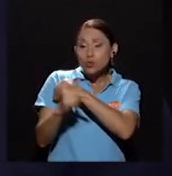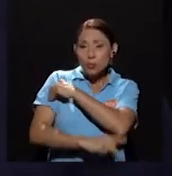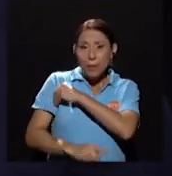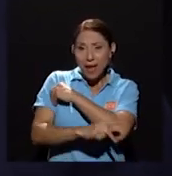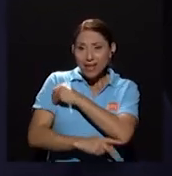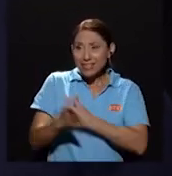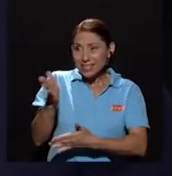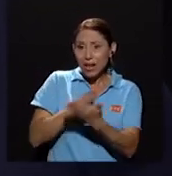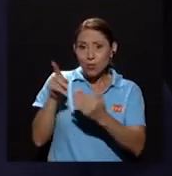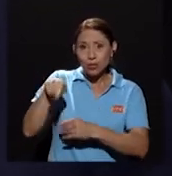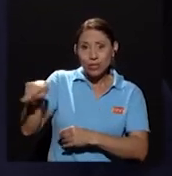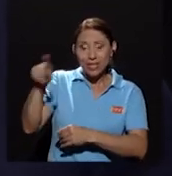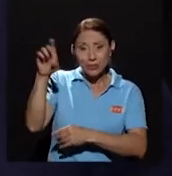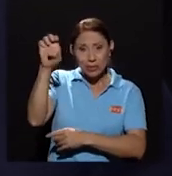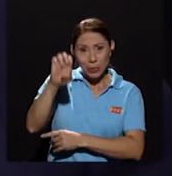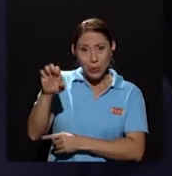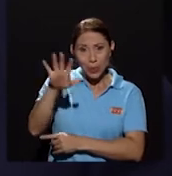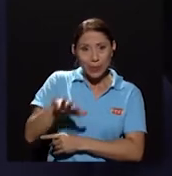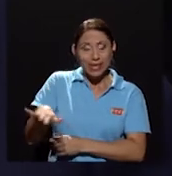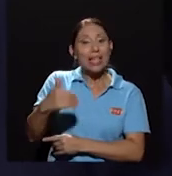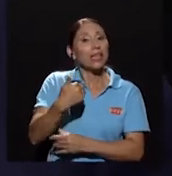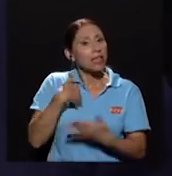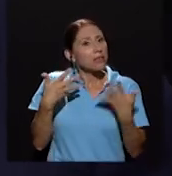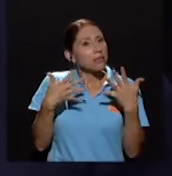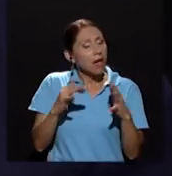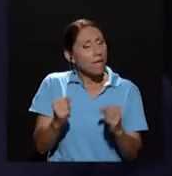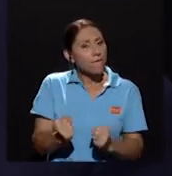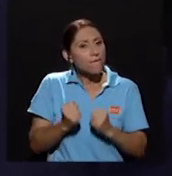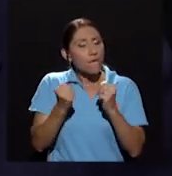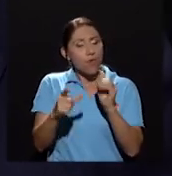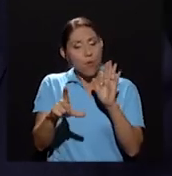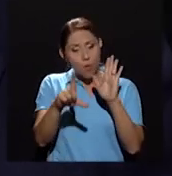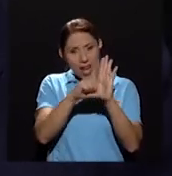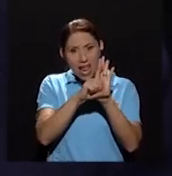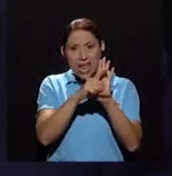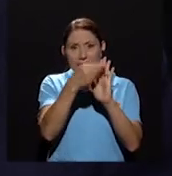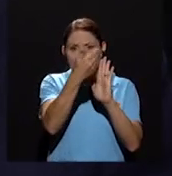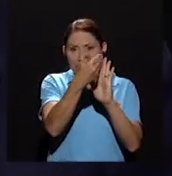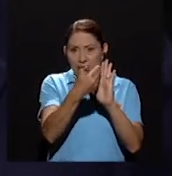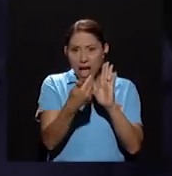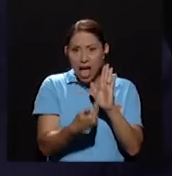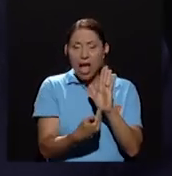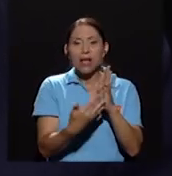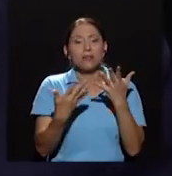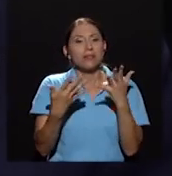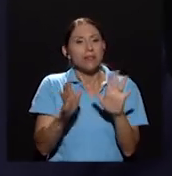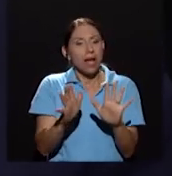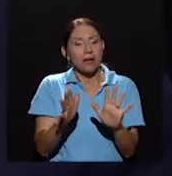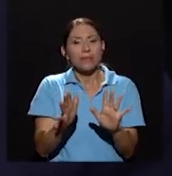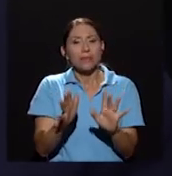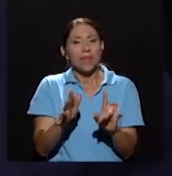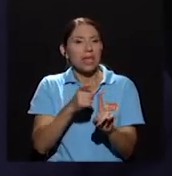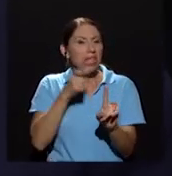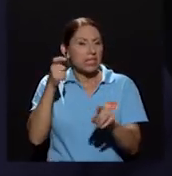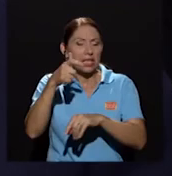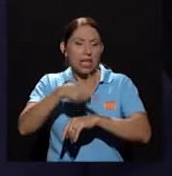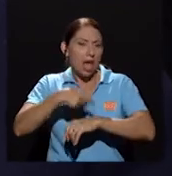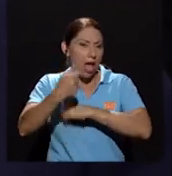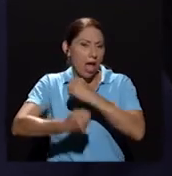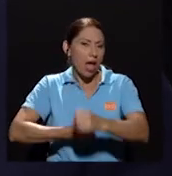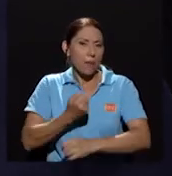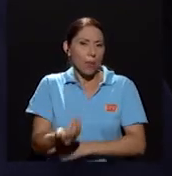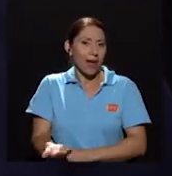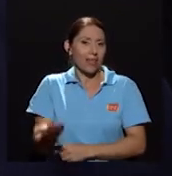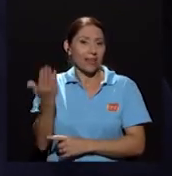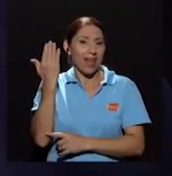cuentan con legislaciones muy sólidas muy ya desde algún tiempo atrás y